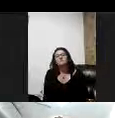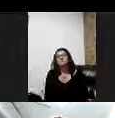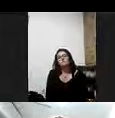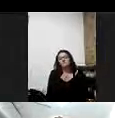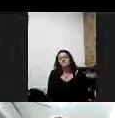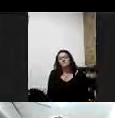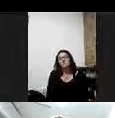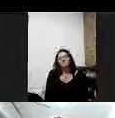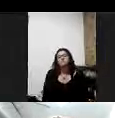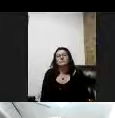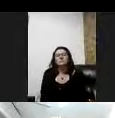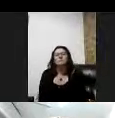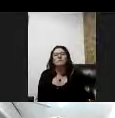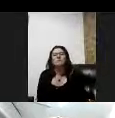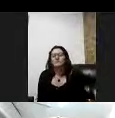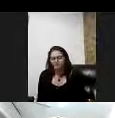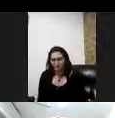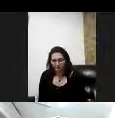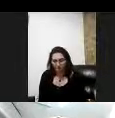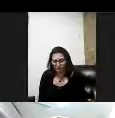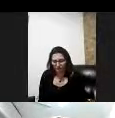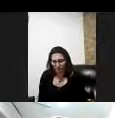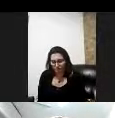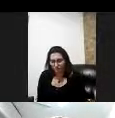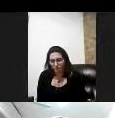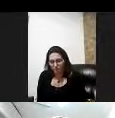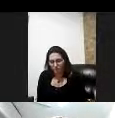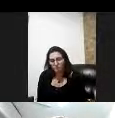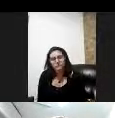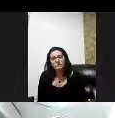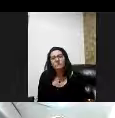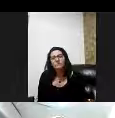entrecitavina. Es importante saber que